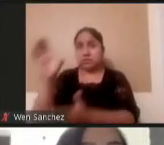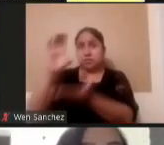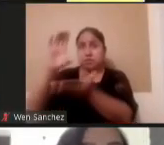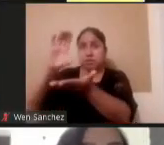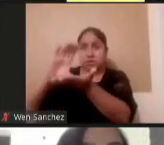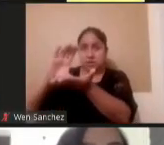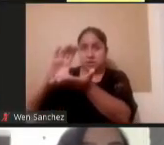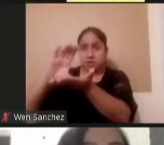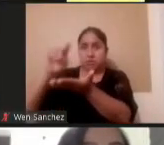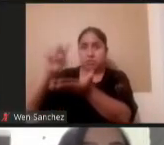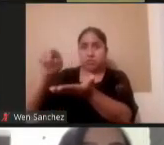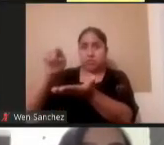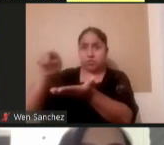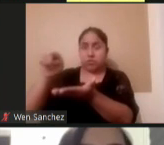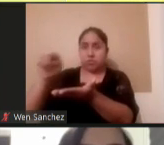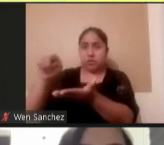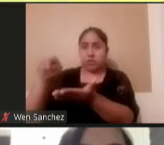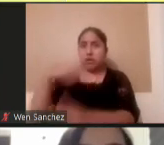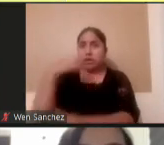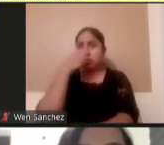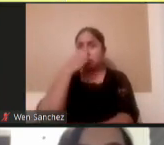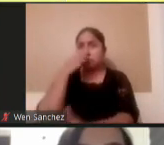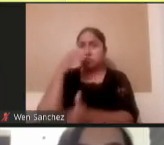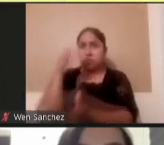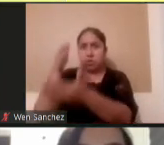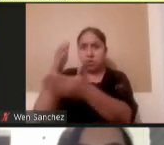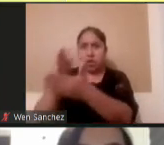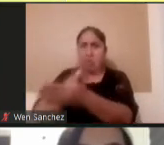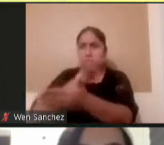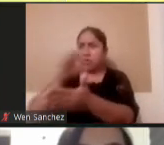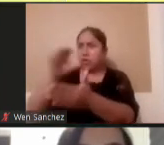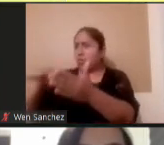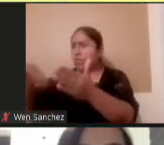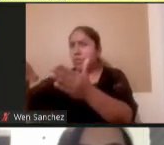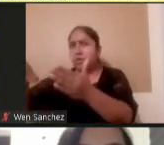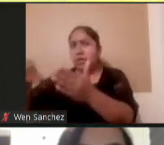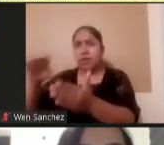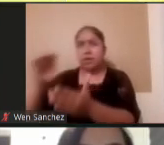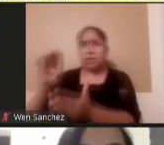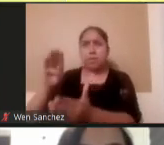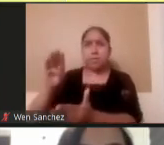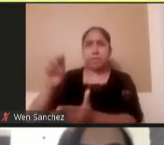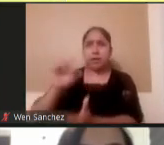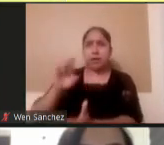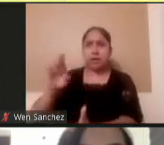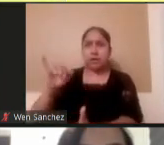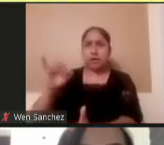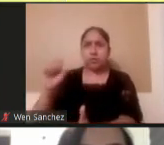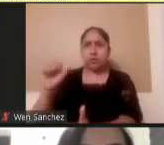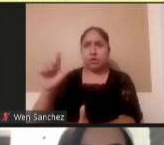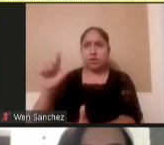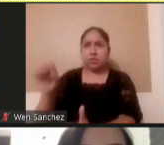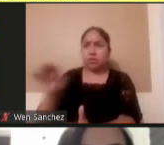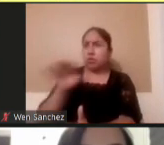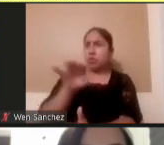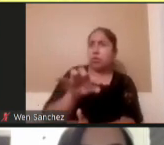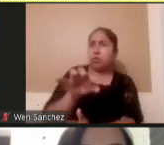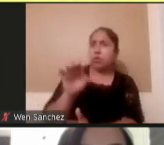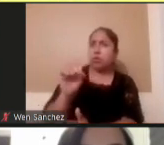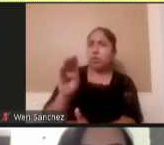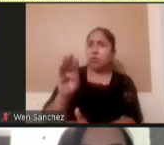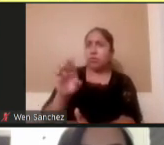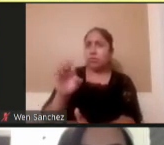del Barrio Alto y de la colonia obrera. Hablar de estas colonias es hablar de la historia de los ciudadanos